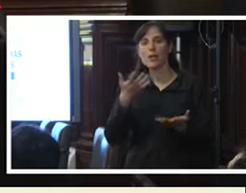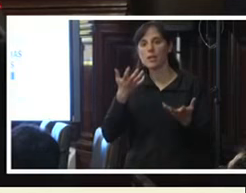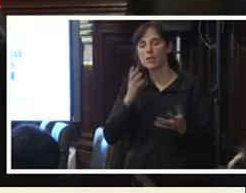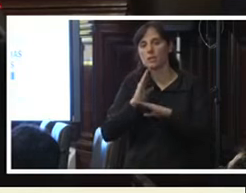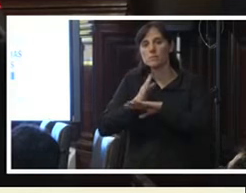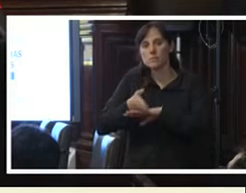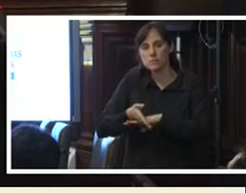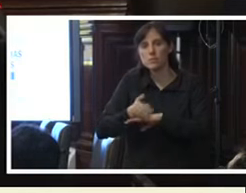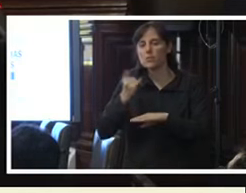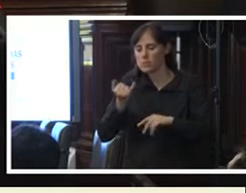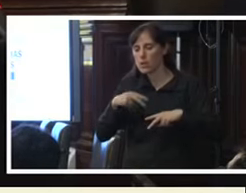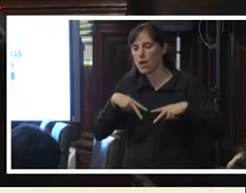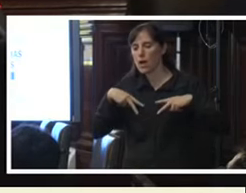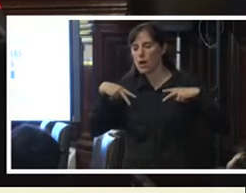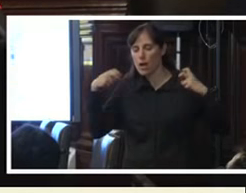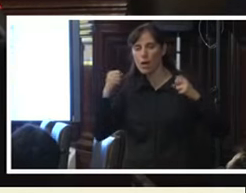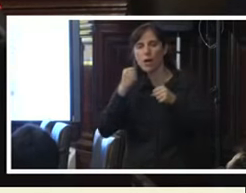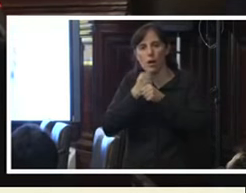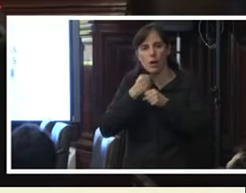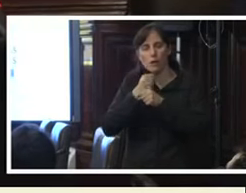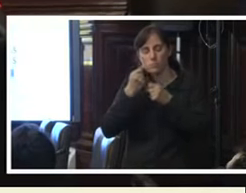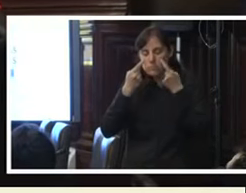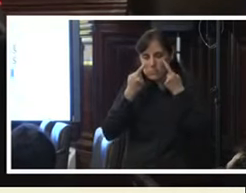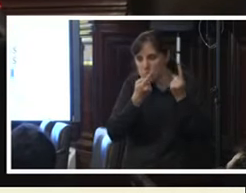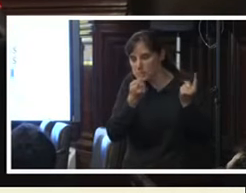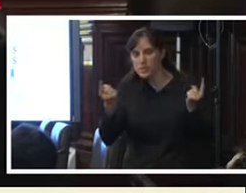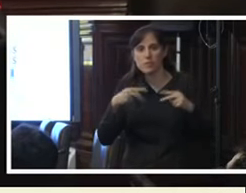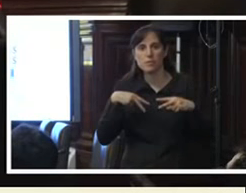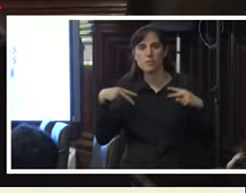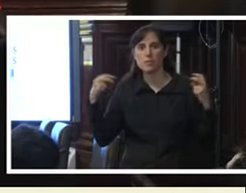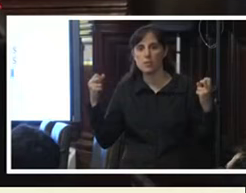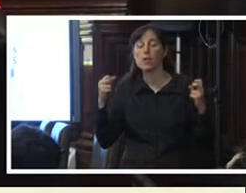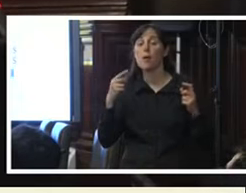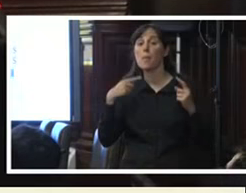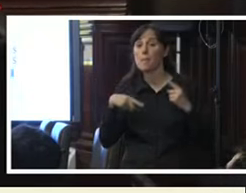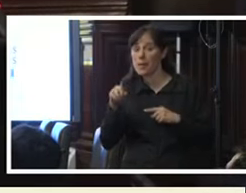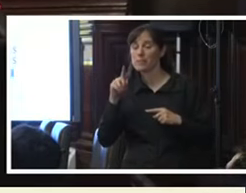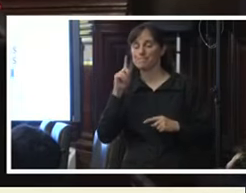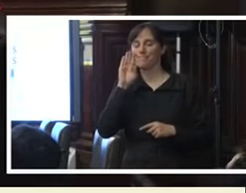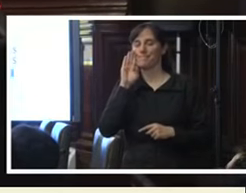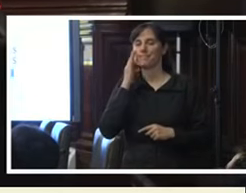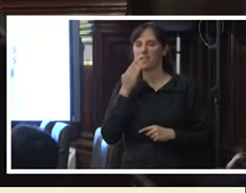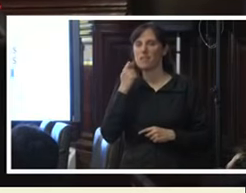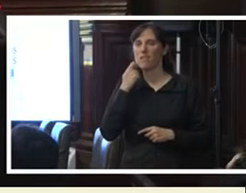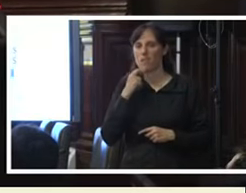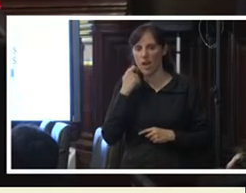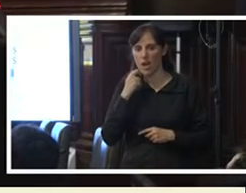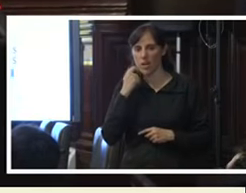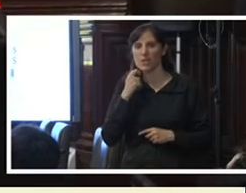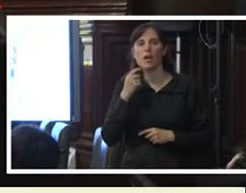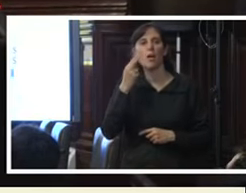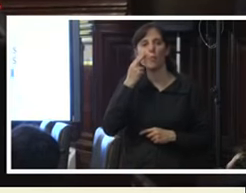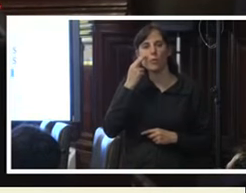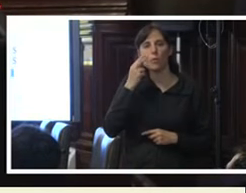conocemos gracias a nuestra labor de campo e investigativa en nuestros países sin embargo reconocemos que es altamente probable que las problemáticas